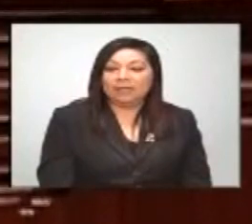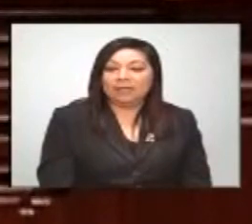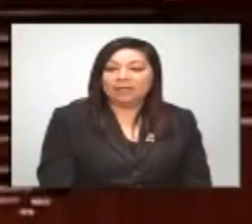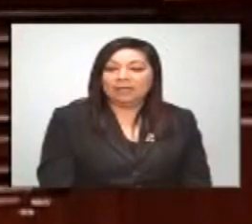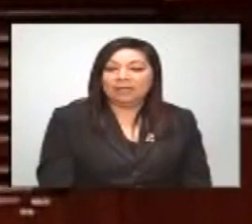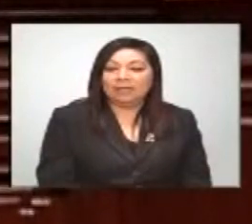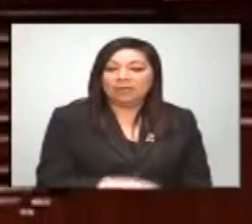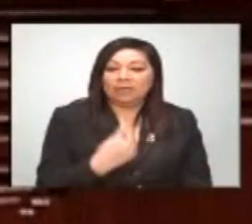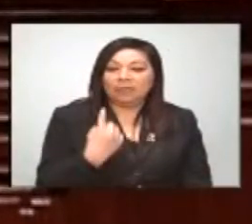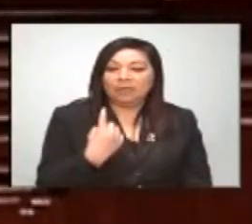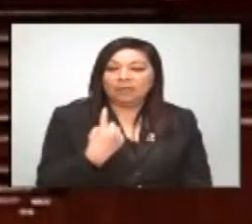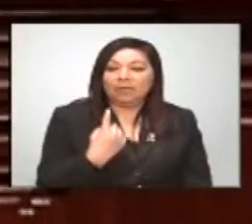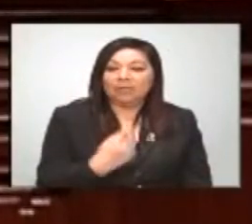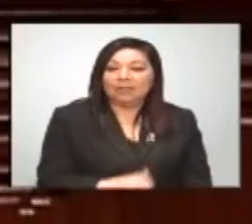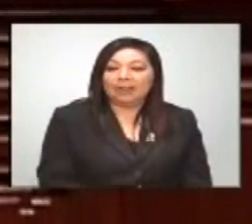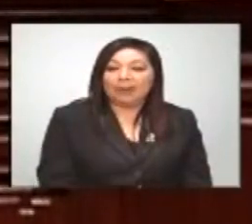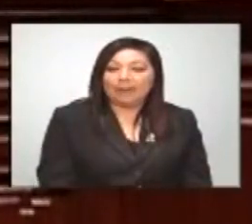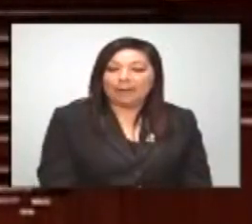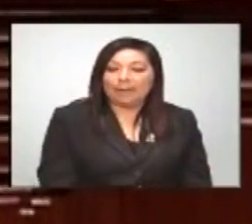Lista número uno.